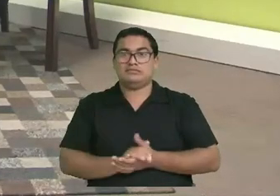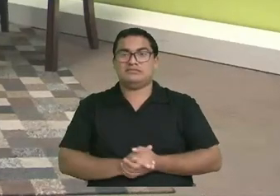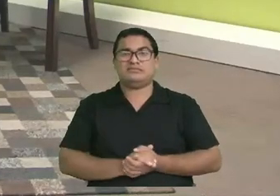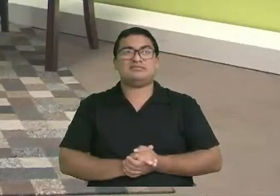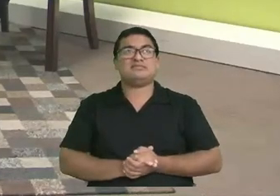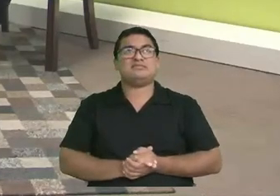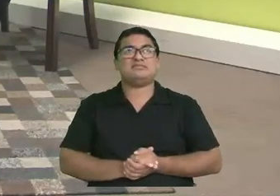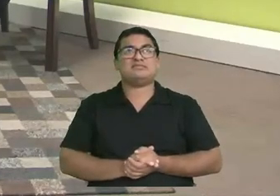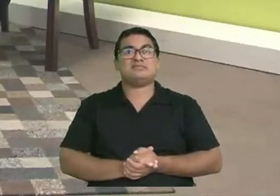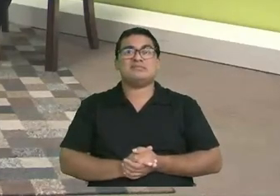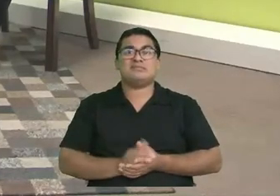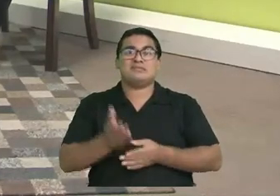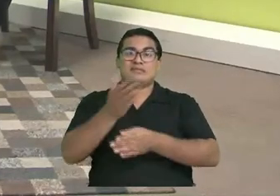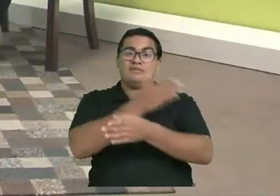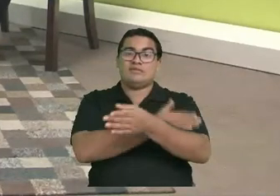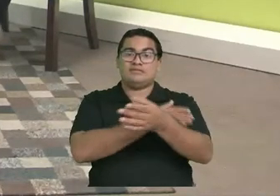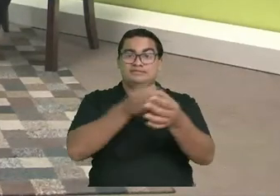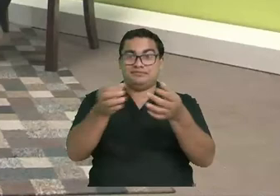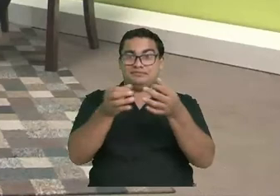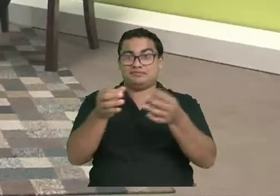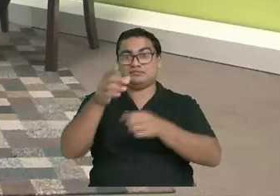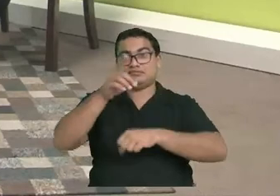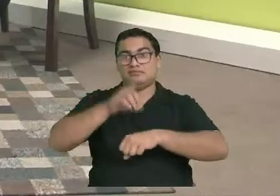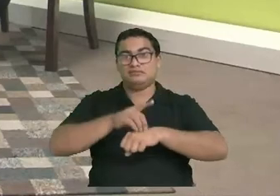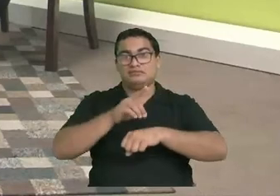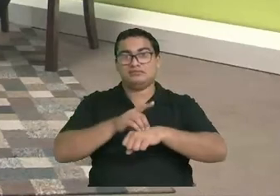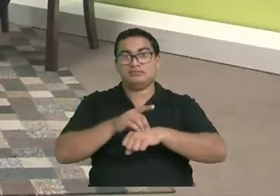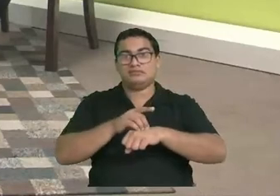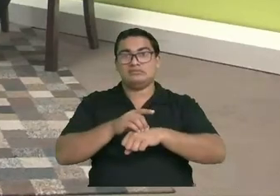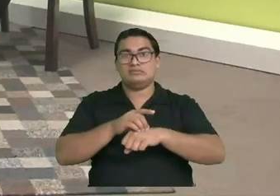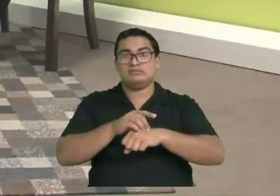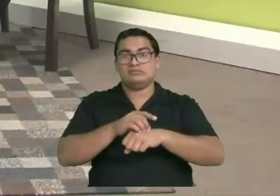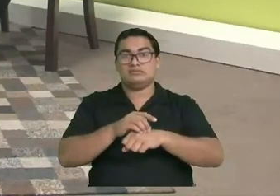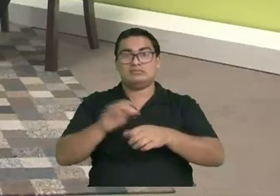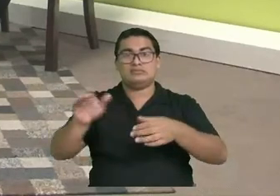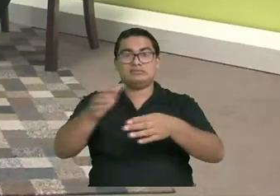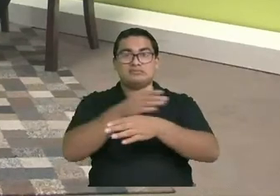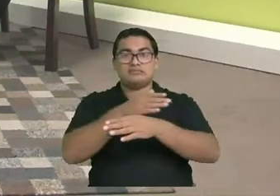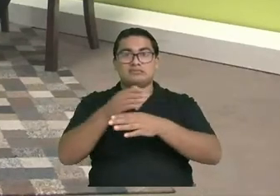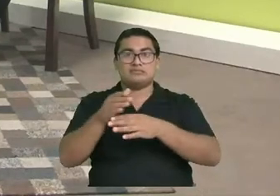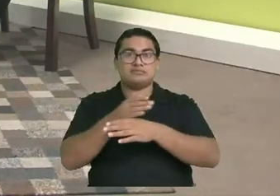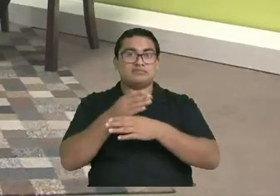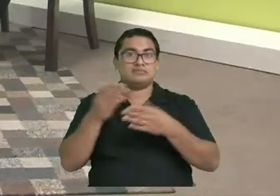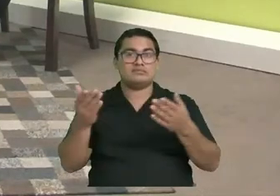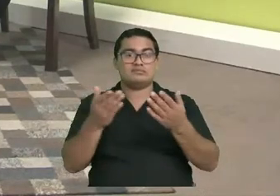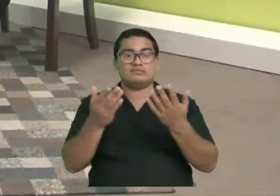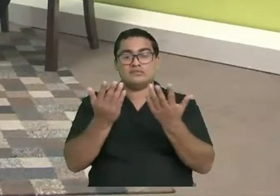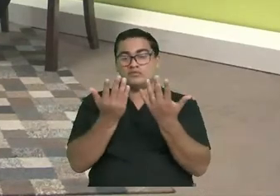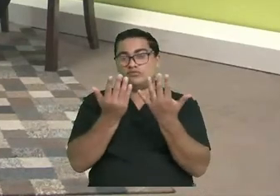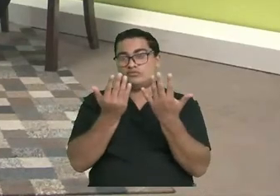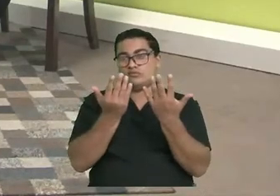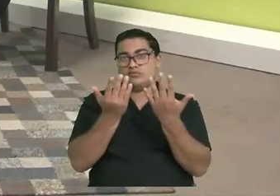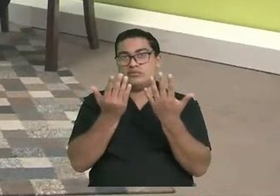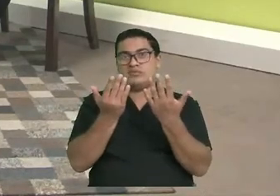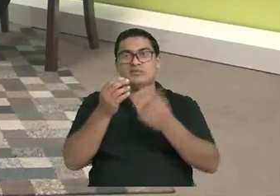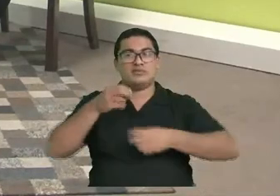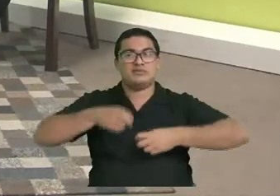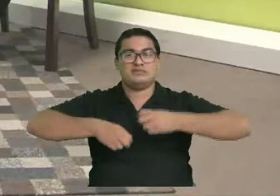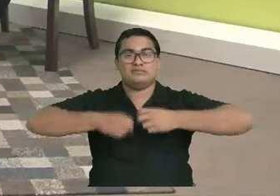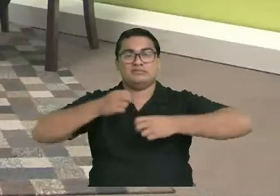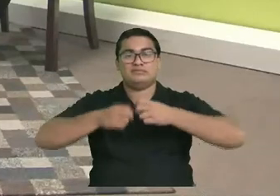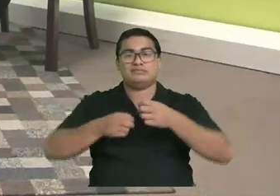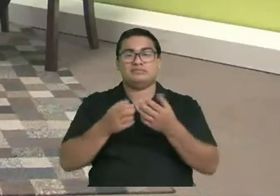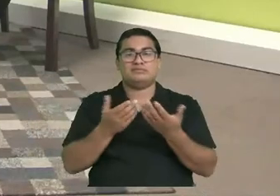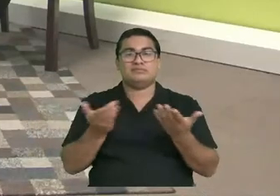usted decía en la primera parte de nuestro programa de que la manifestación es muy frecuente en la palma o en los dedos de